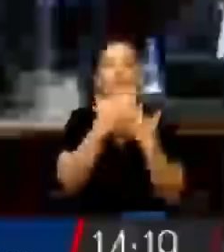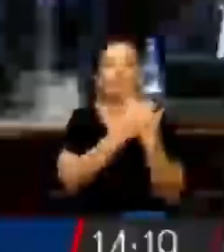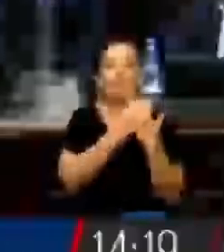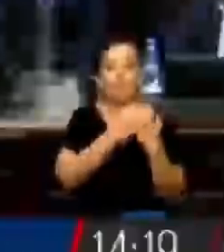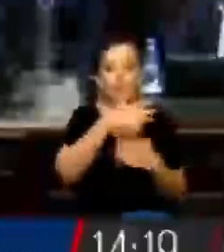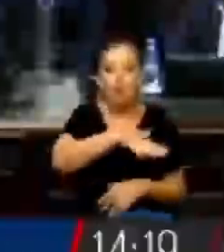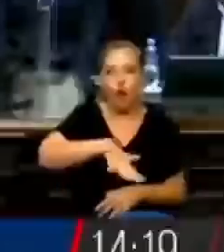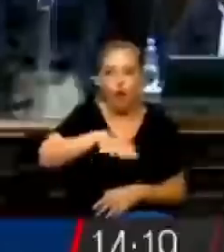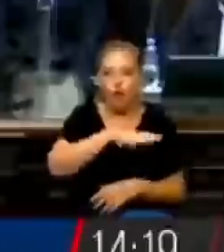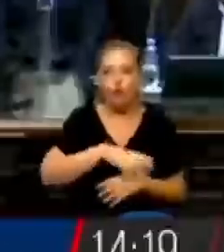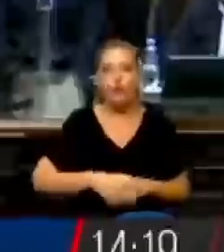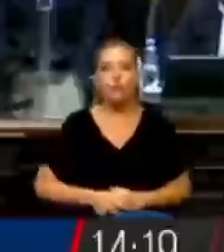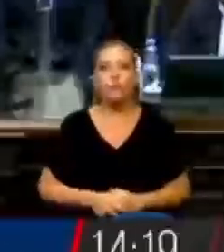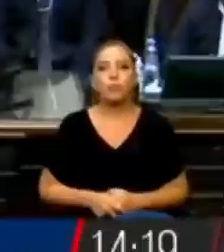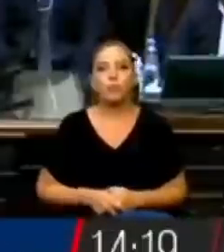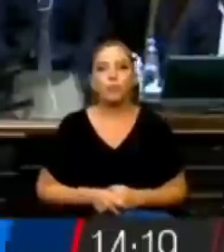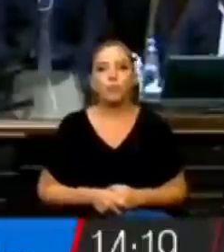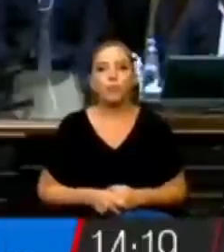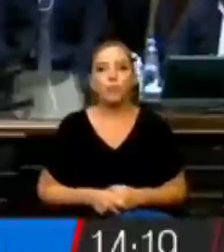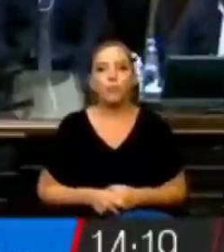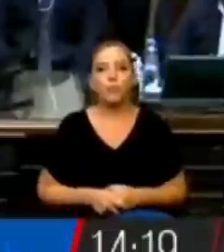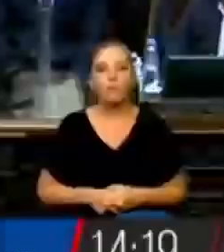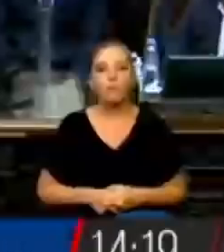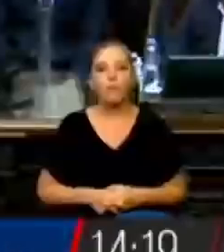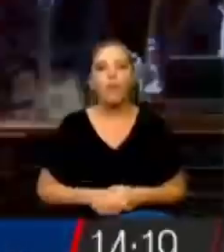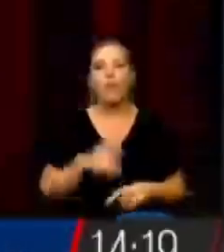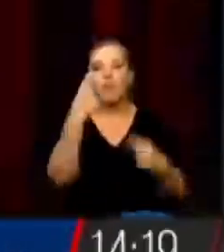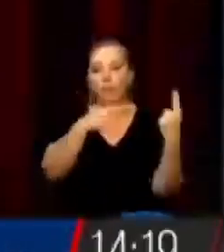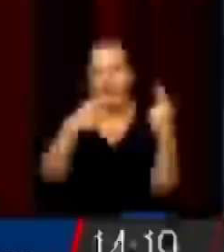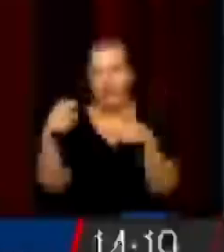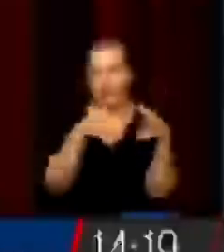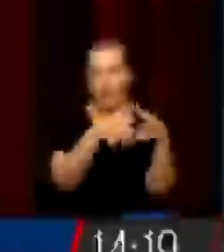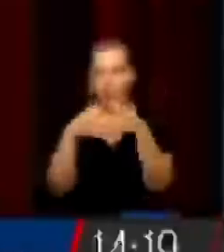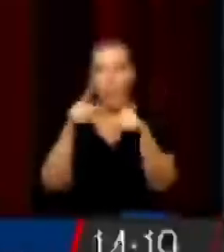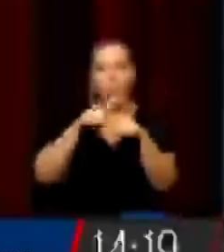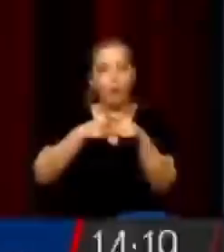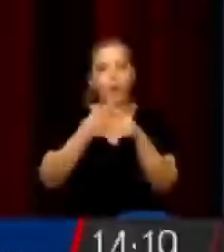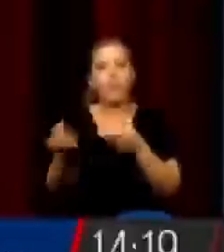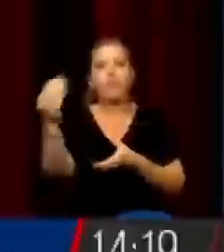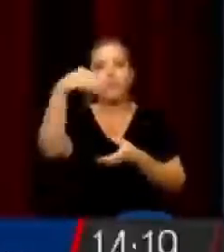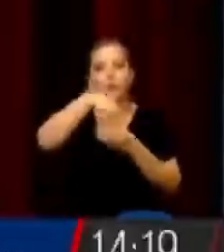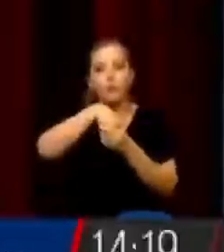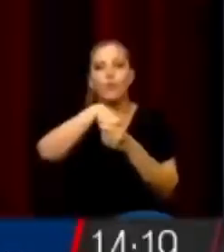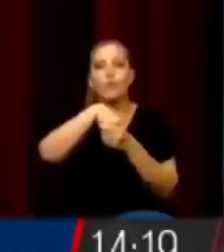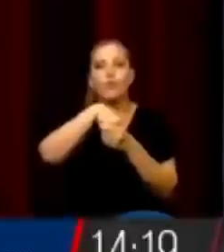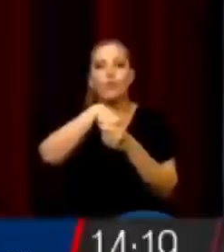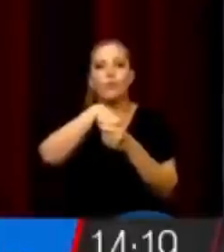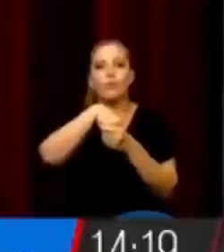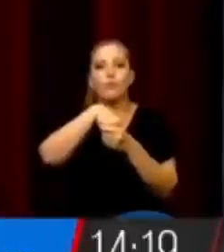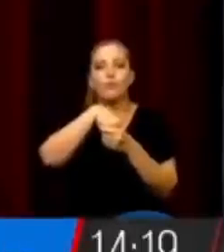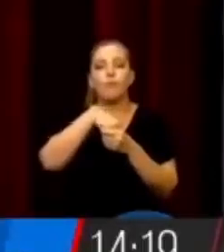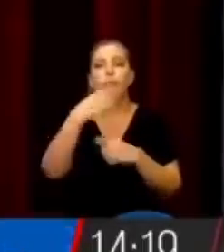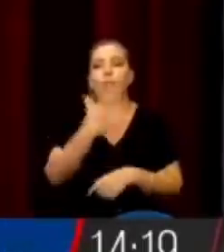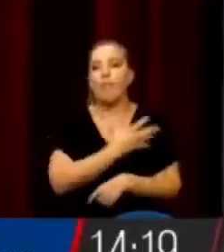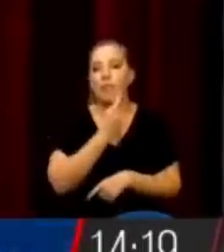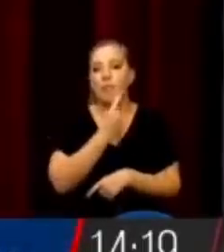funcionarias que desde distintas fuerzas políticas integran la conducción de esta